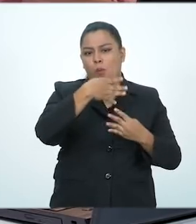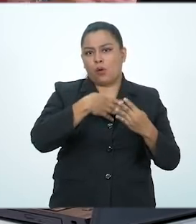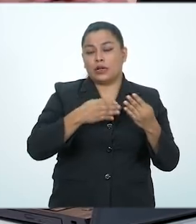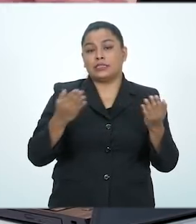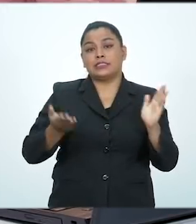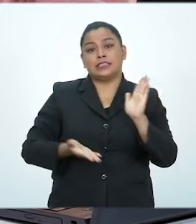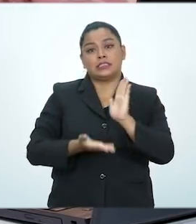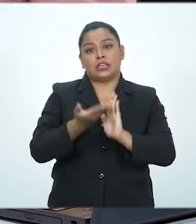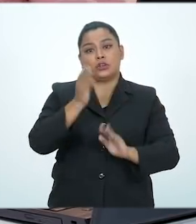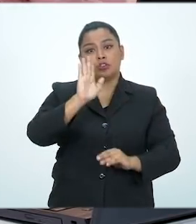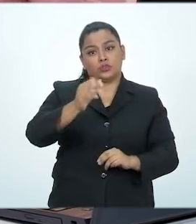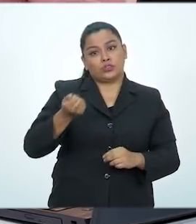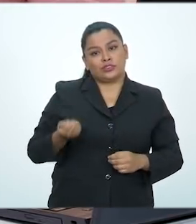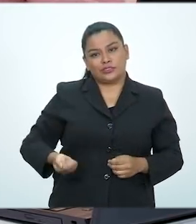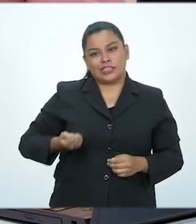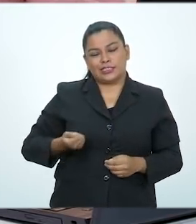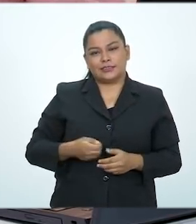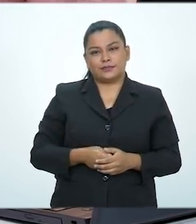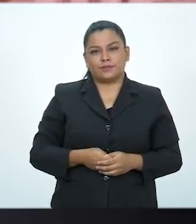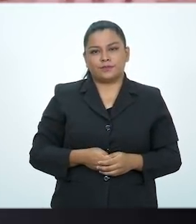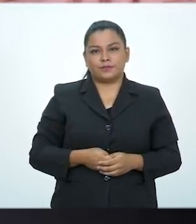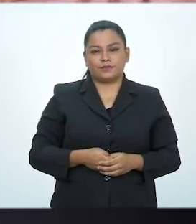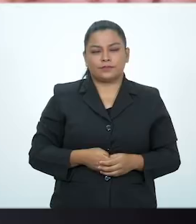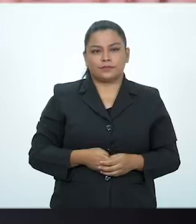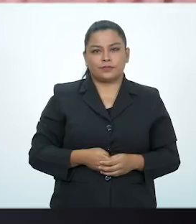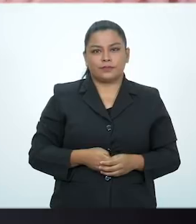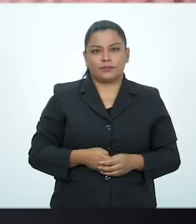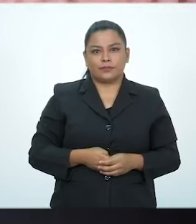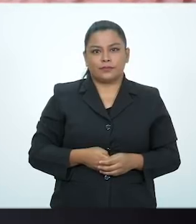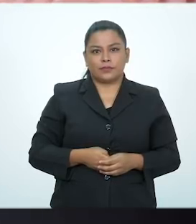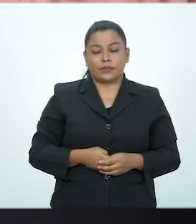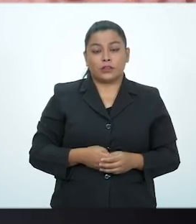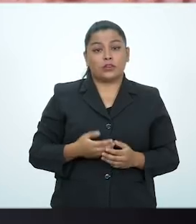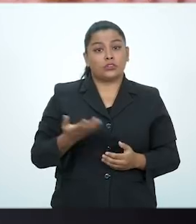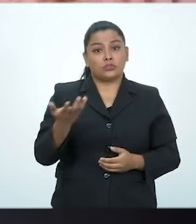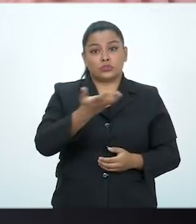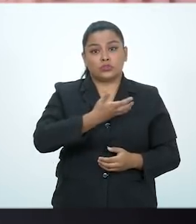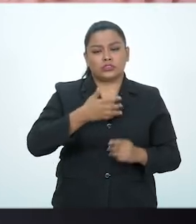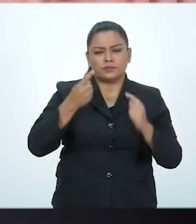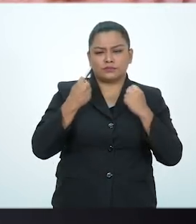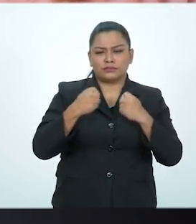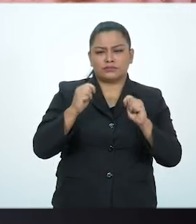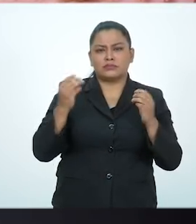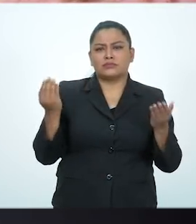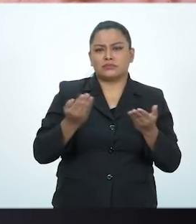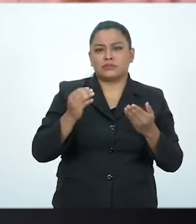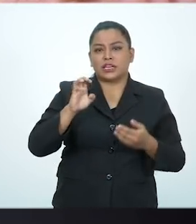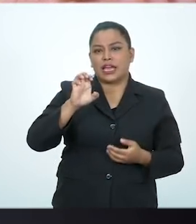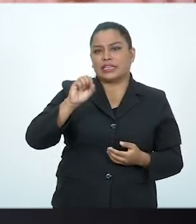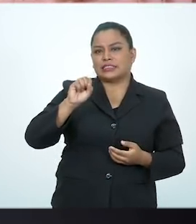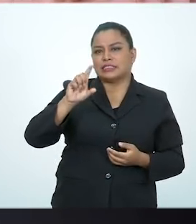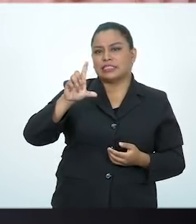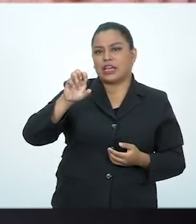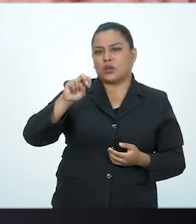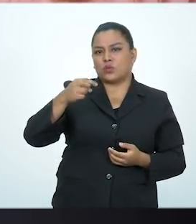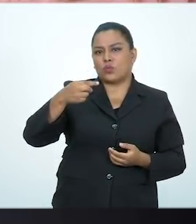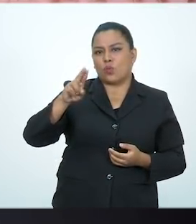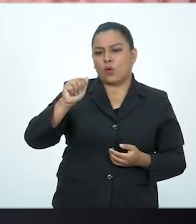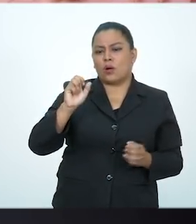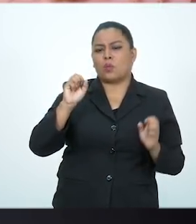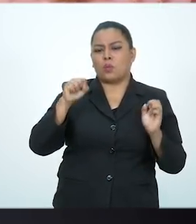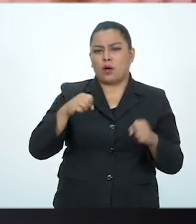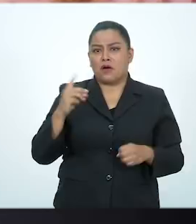el que se desenvuelven sus estudiantes. Lo que intentamos con la estrategia SLengua es que